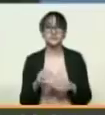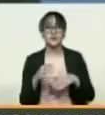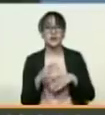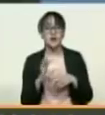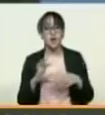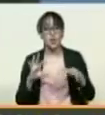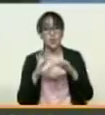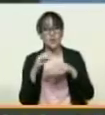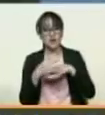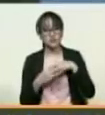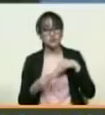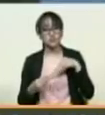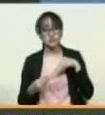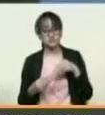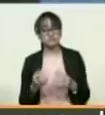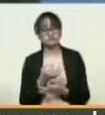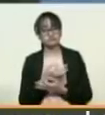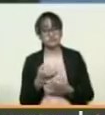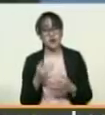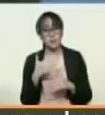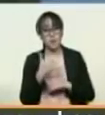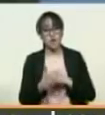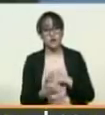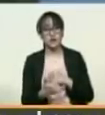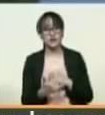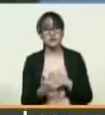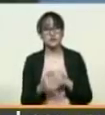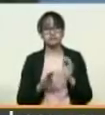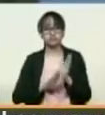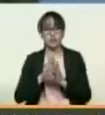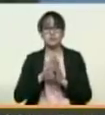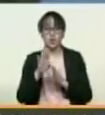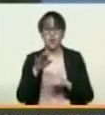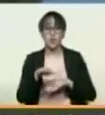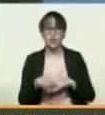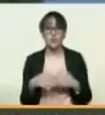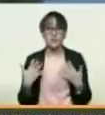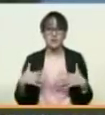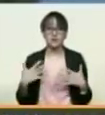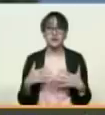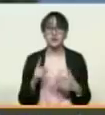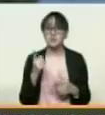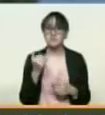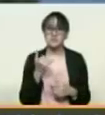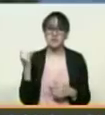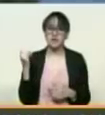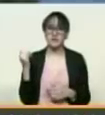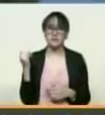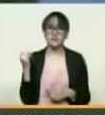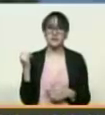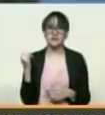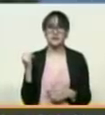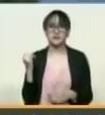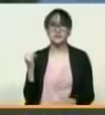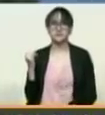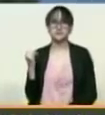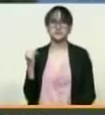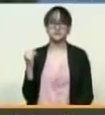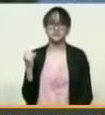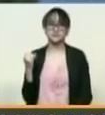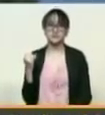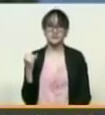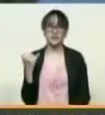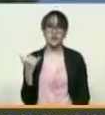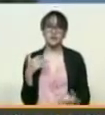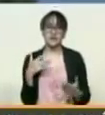proyecto que tuvo grandes avances y que no es la primera vez que está por decirlo así, en una